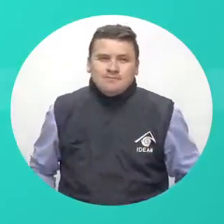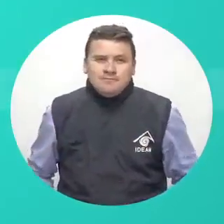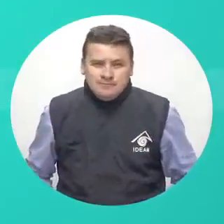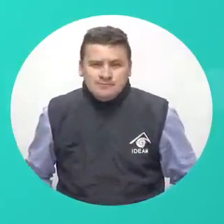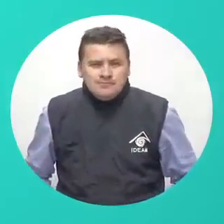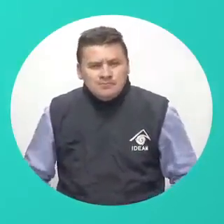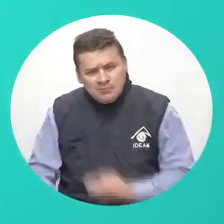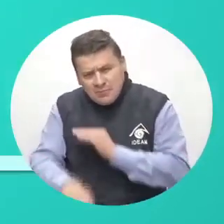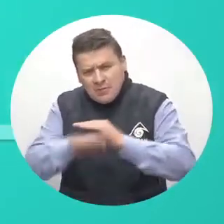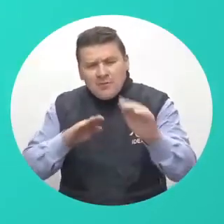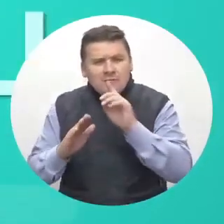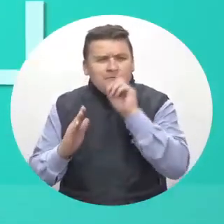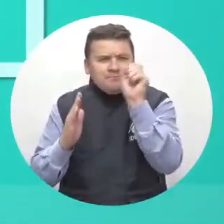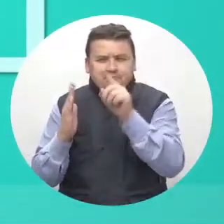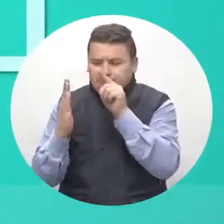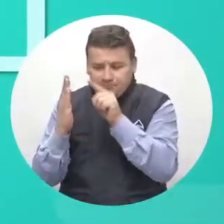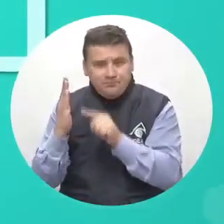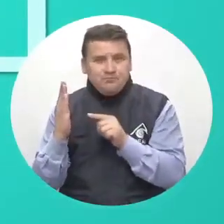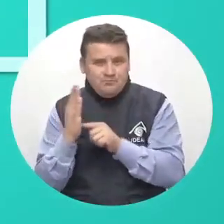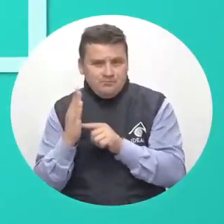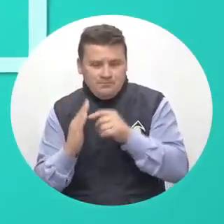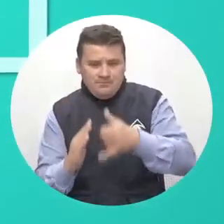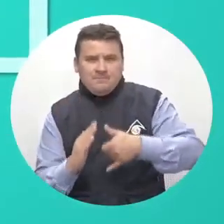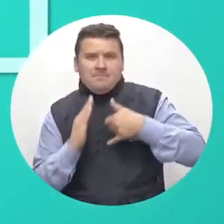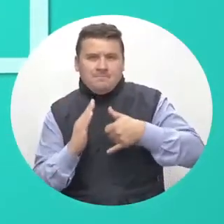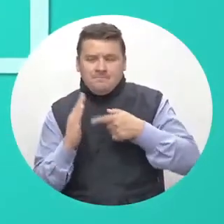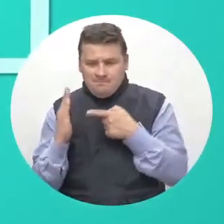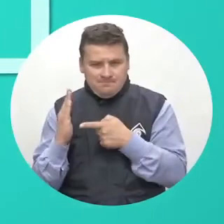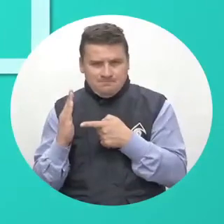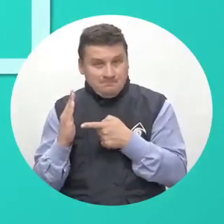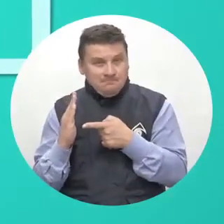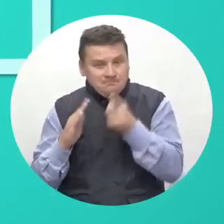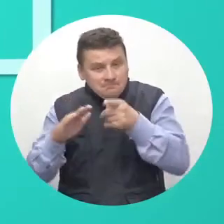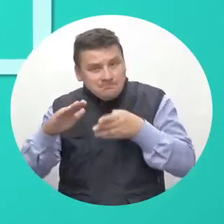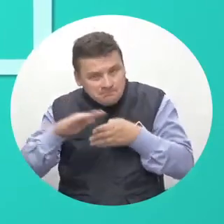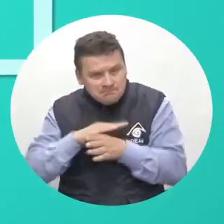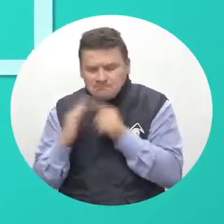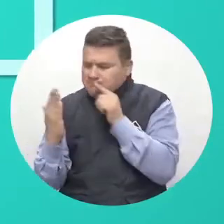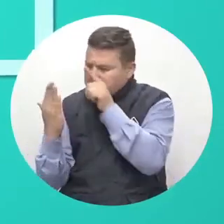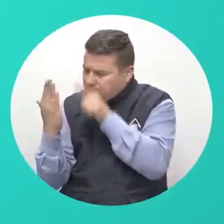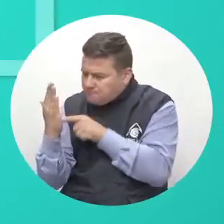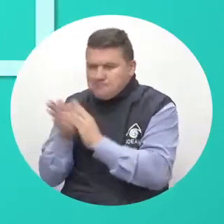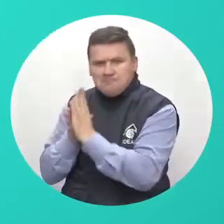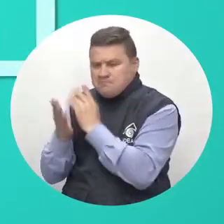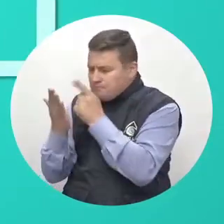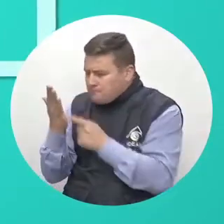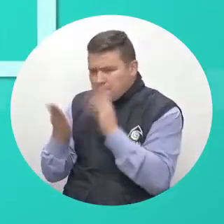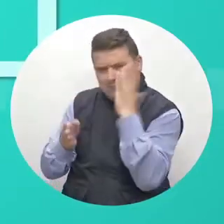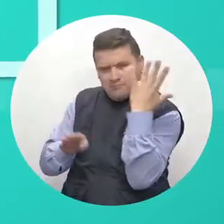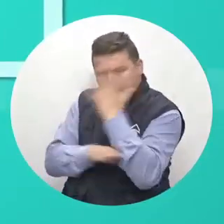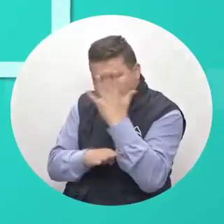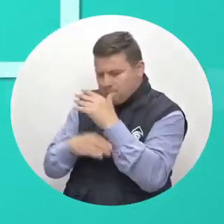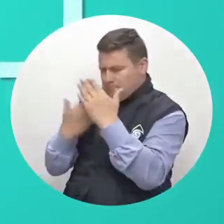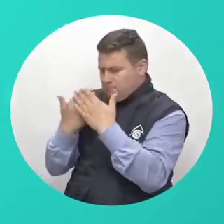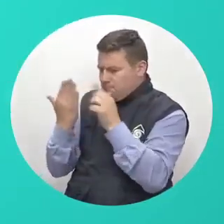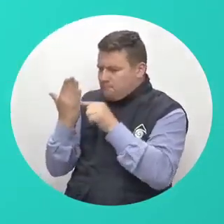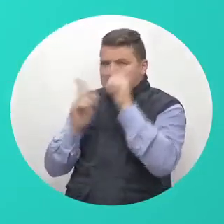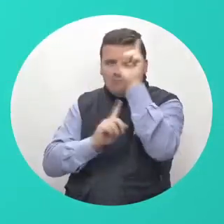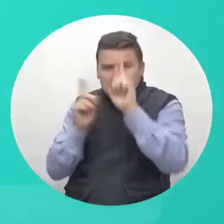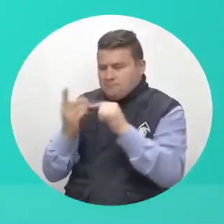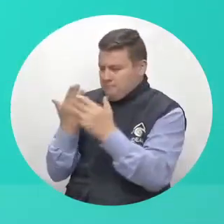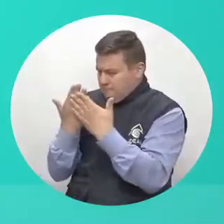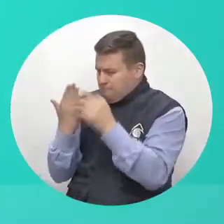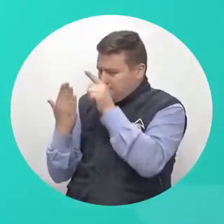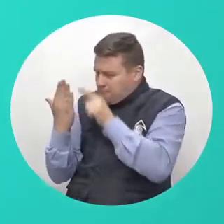www.idean.gov.co. Te invitamos a consultar la aplicación Mi Pronóstico del IDEAM, ahora con información sobre deforestación, rayos,